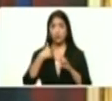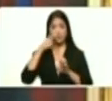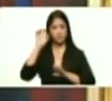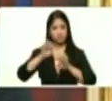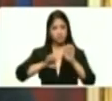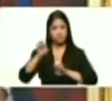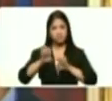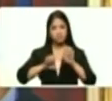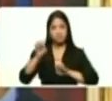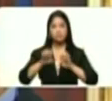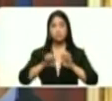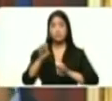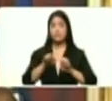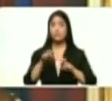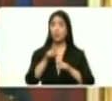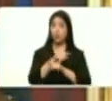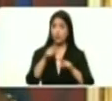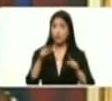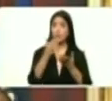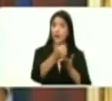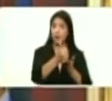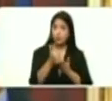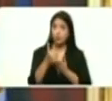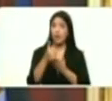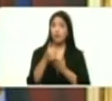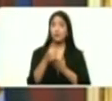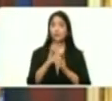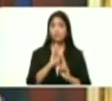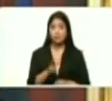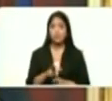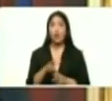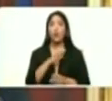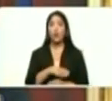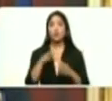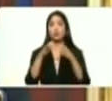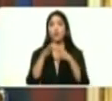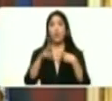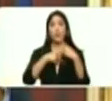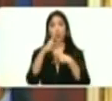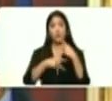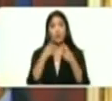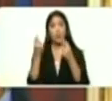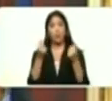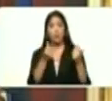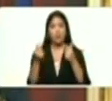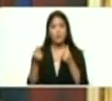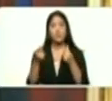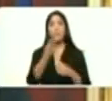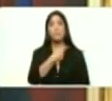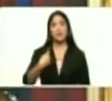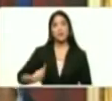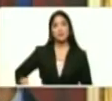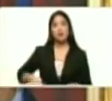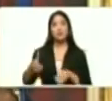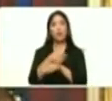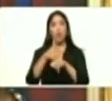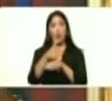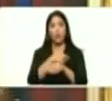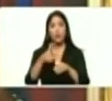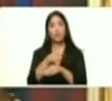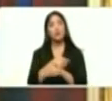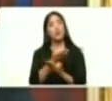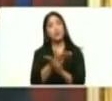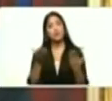hecho y en que ustedes me han ayudado. Consejos de Economía Productiva, consejos presidenciales de gobierno popular,